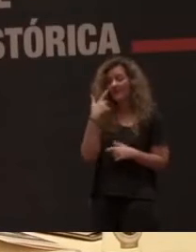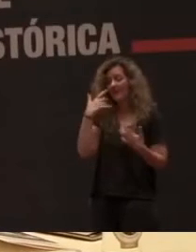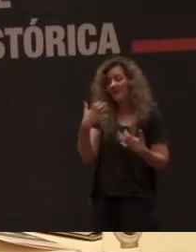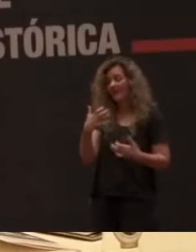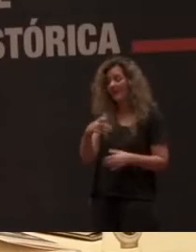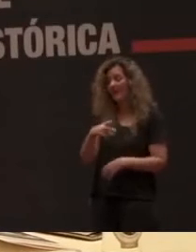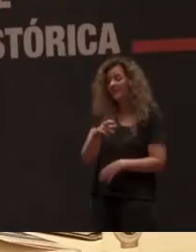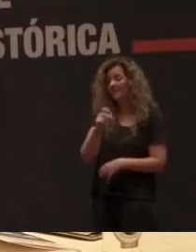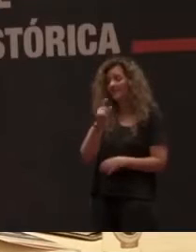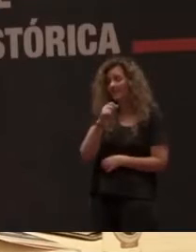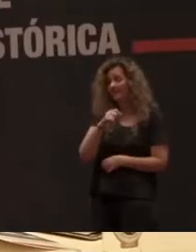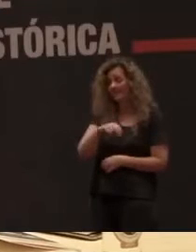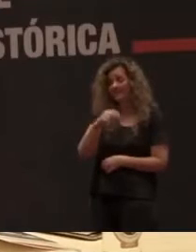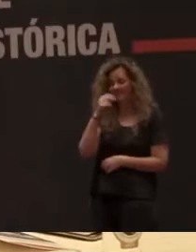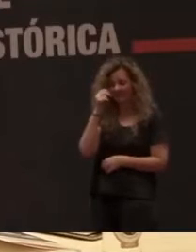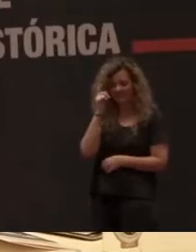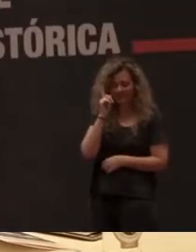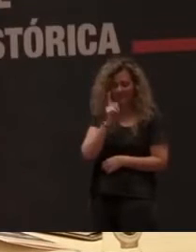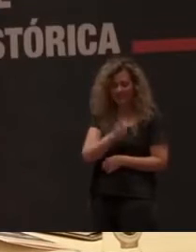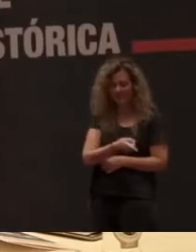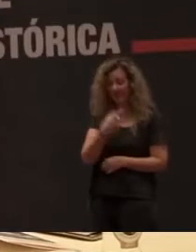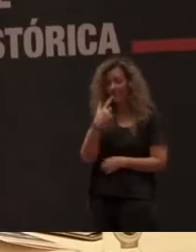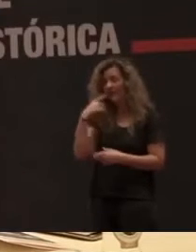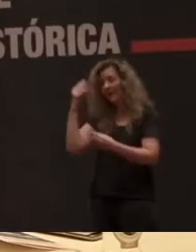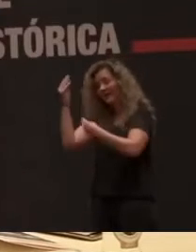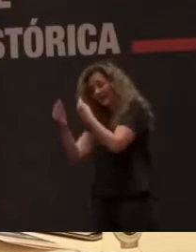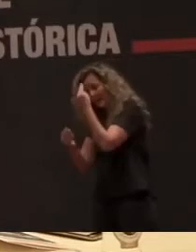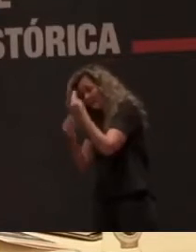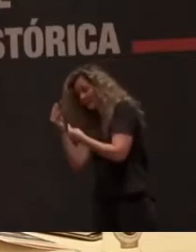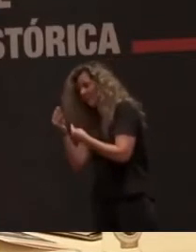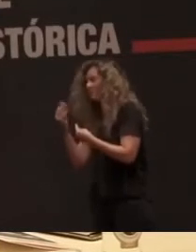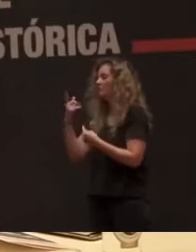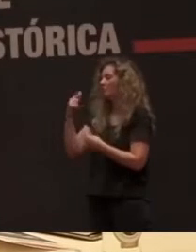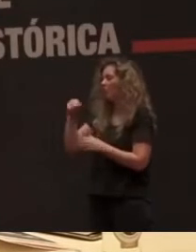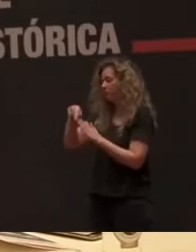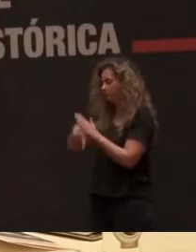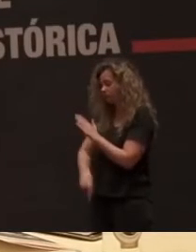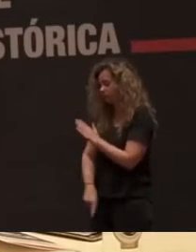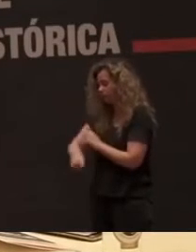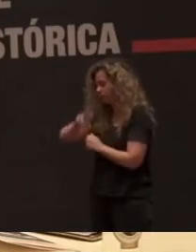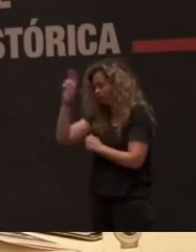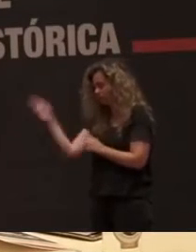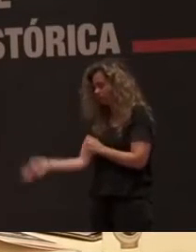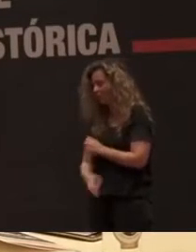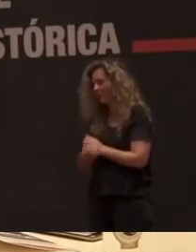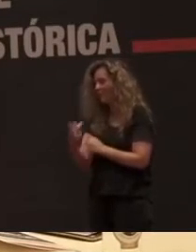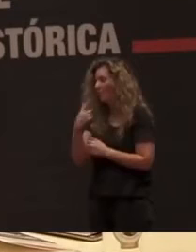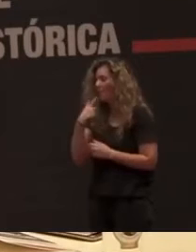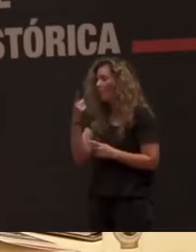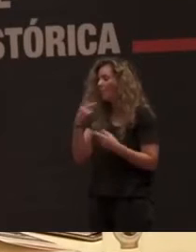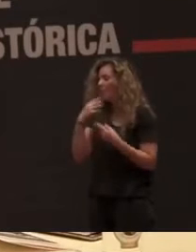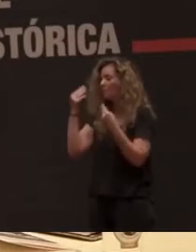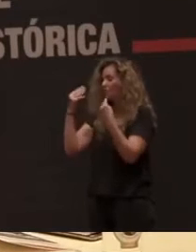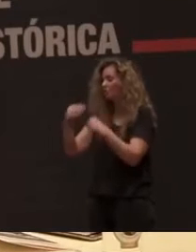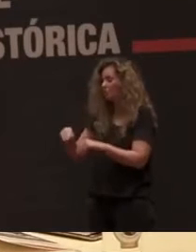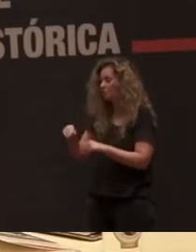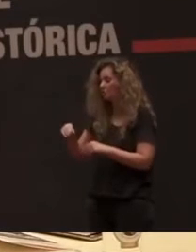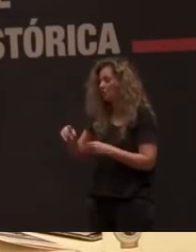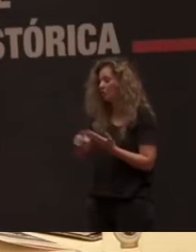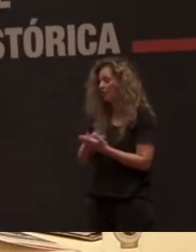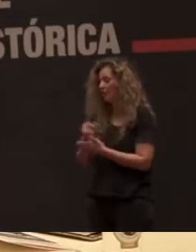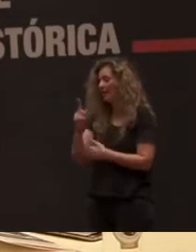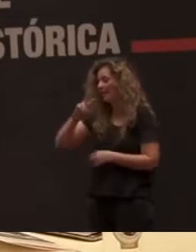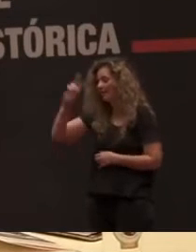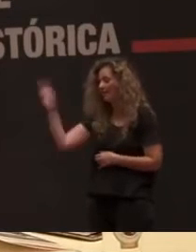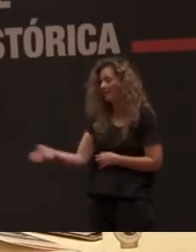esta bagaxe, estas ideas, estes artigos e reflexións, pois se acudirá e prepararos un recorrido tamén historiográfico sobre